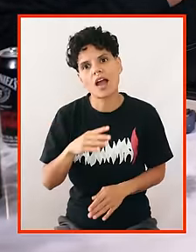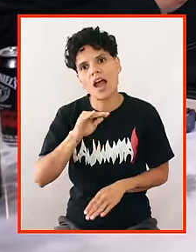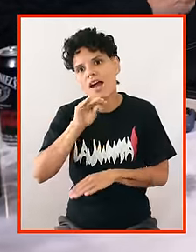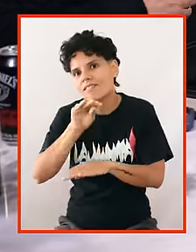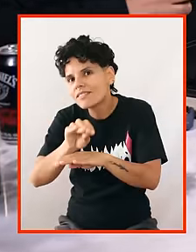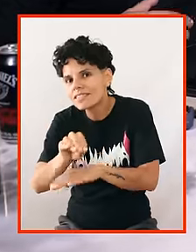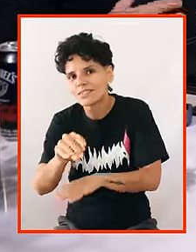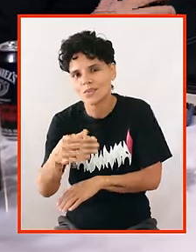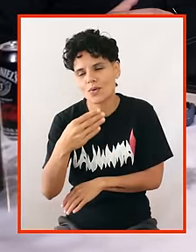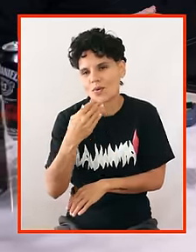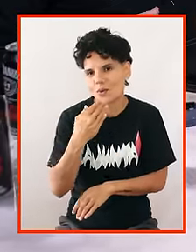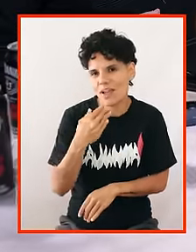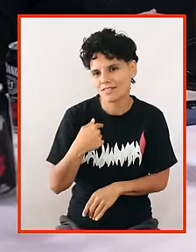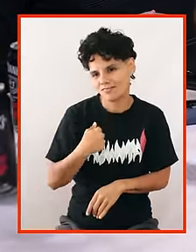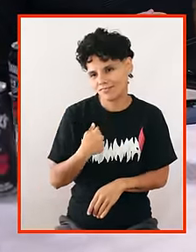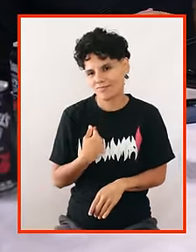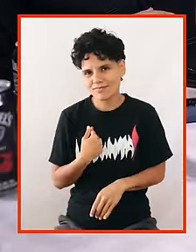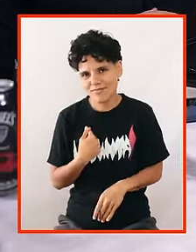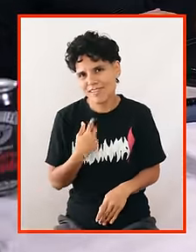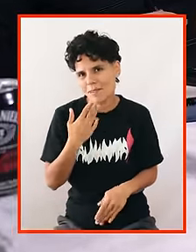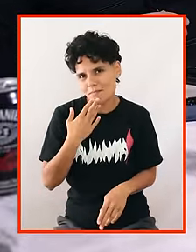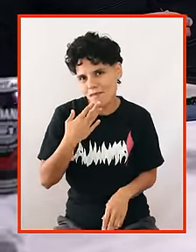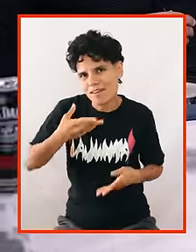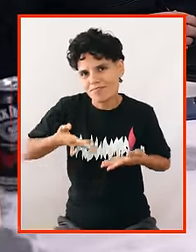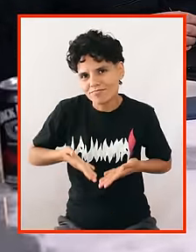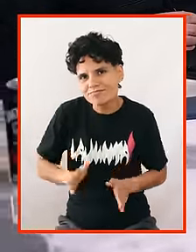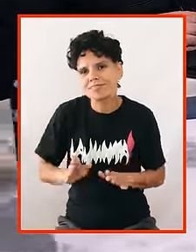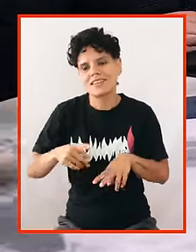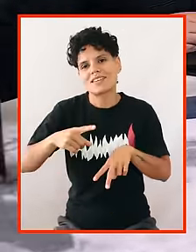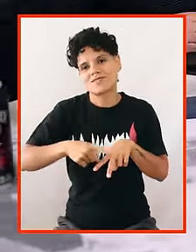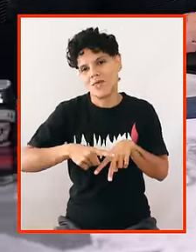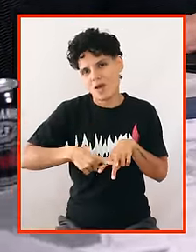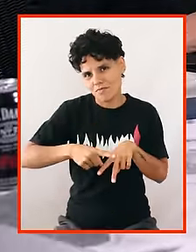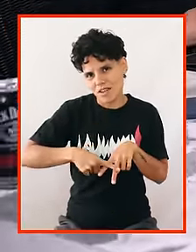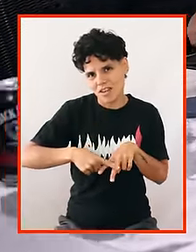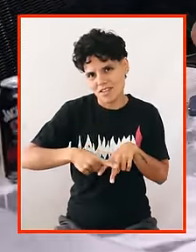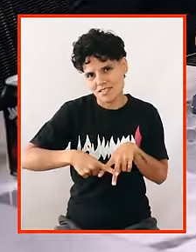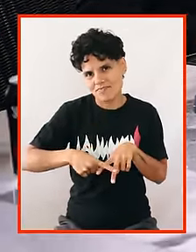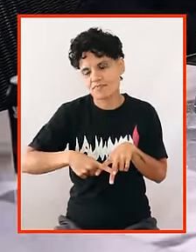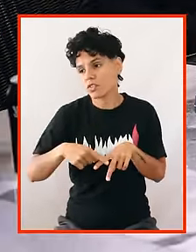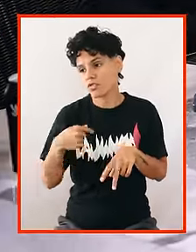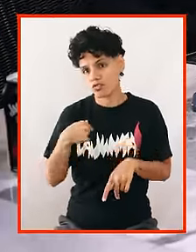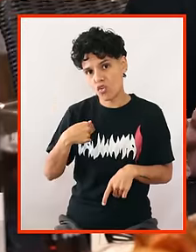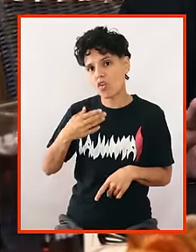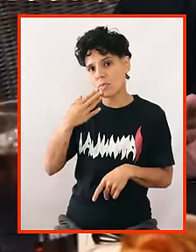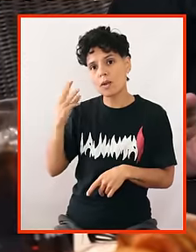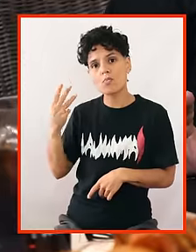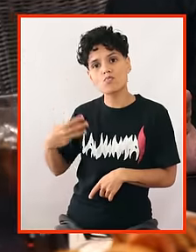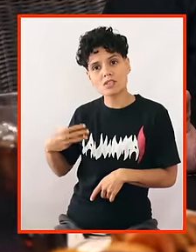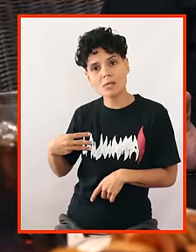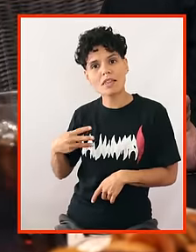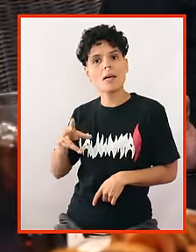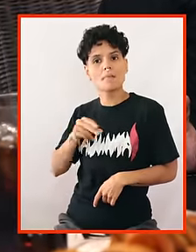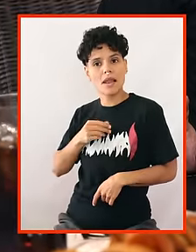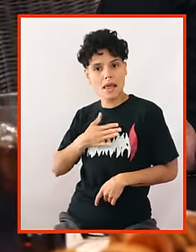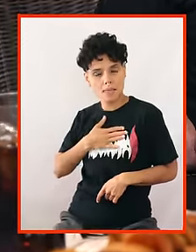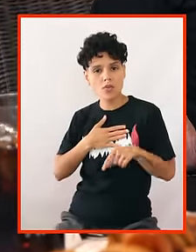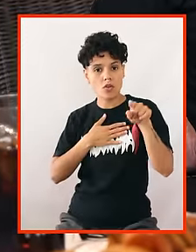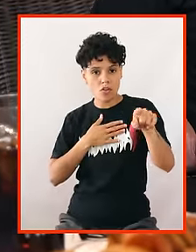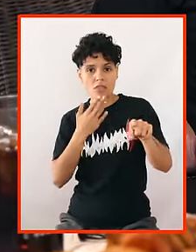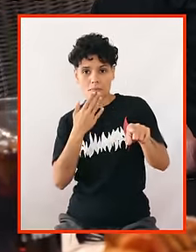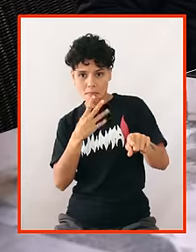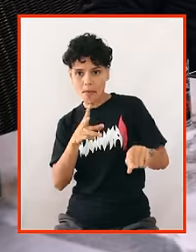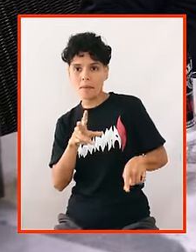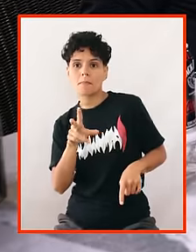soy de Hualpén también, somos hijos ilustres de Hualpén, ¿eh? Acá están los hijos ilustres de Hualpén. Solo falta Gonzalo Jara. Vamos a llamar a Gonzalo Jara, los tres hijos